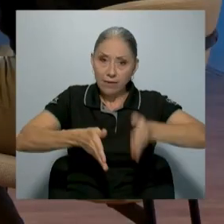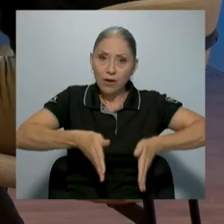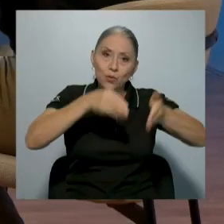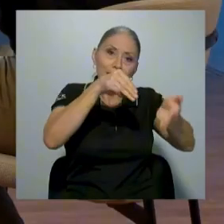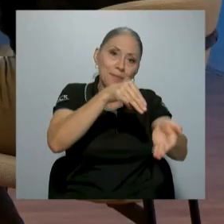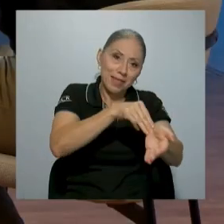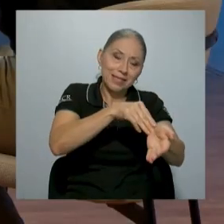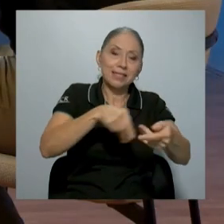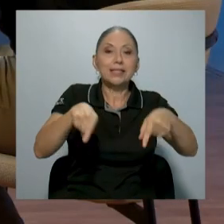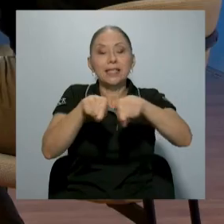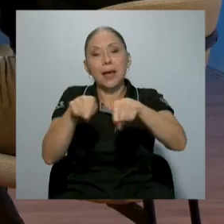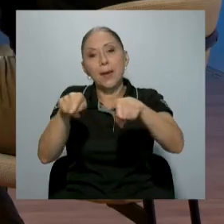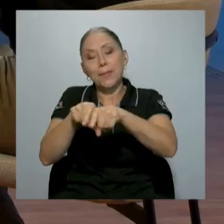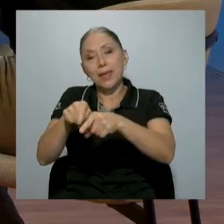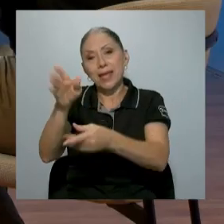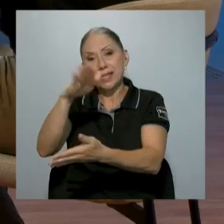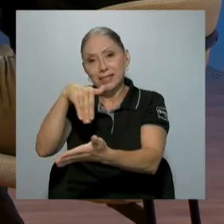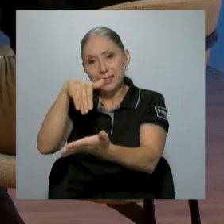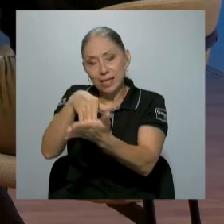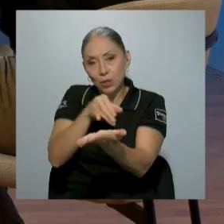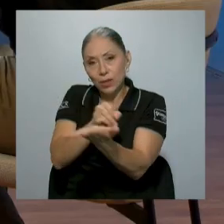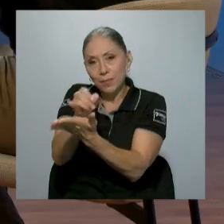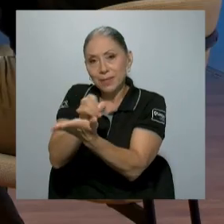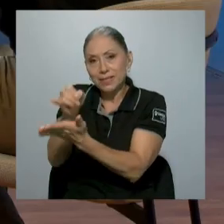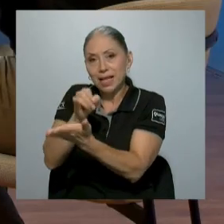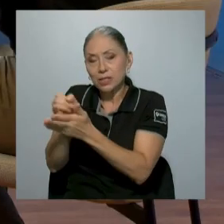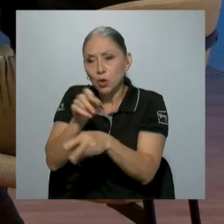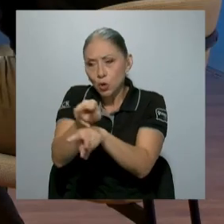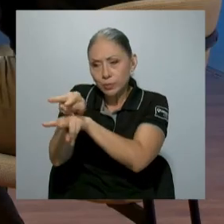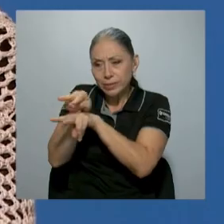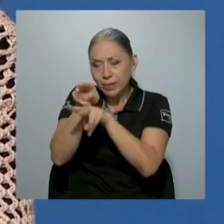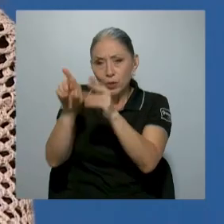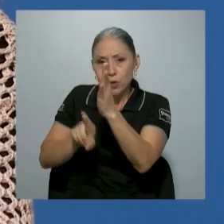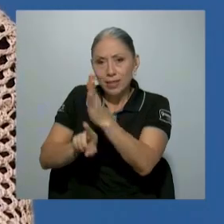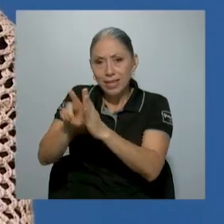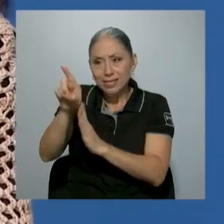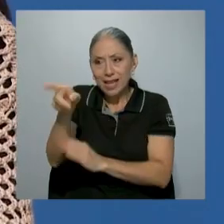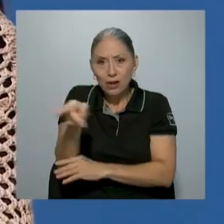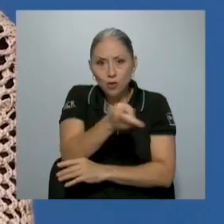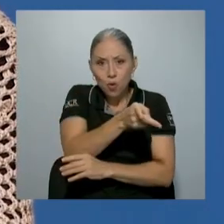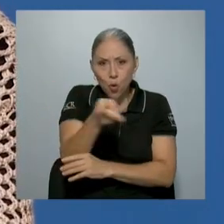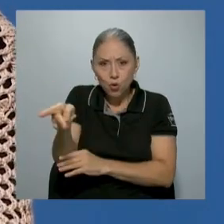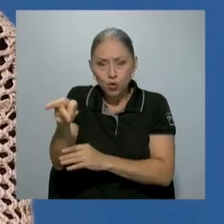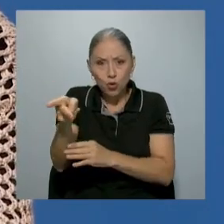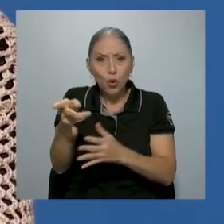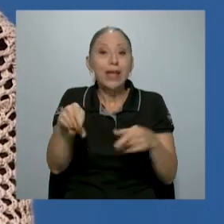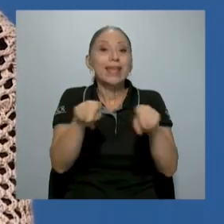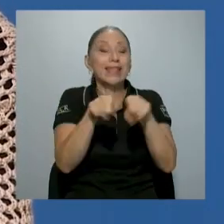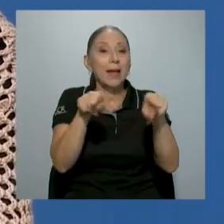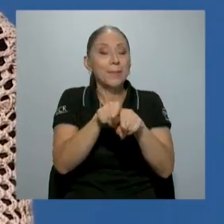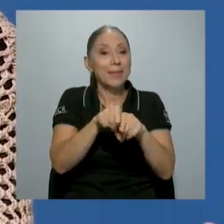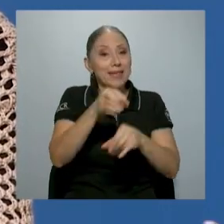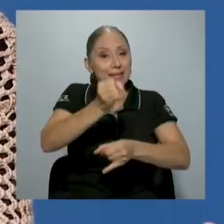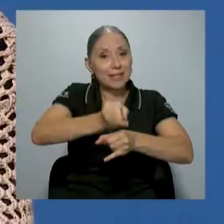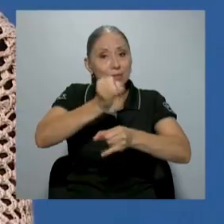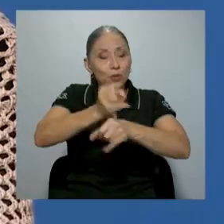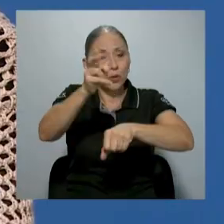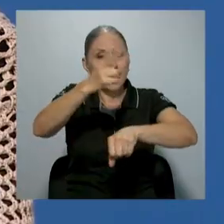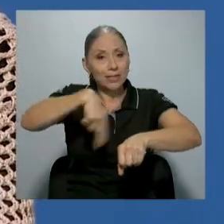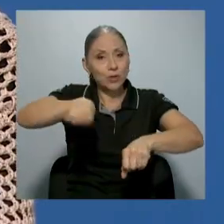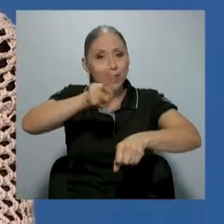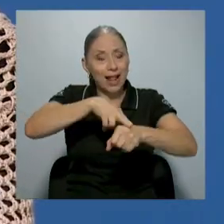el Centro de Investigación Observatorio del Desarrollo y en el Instituto Nacional